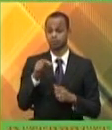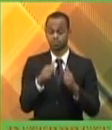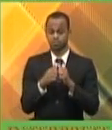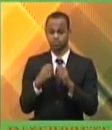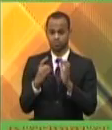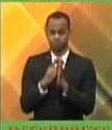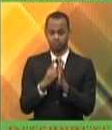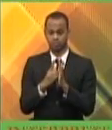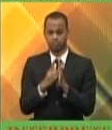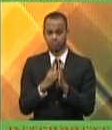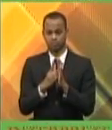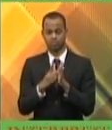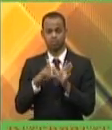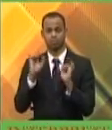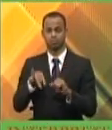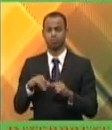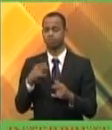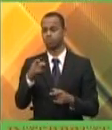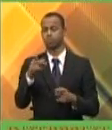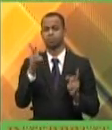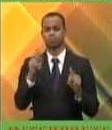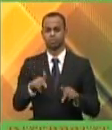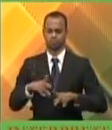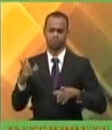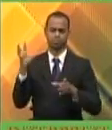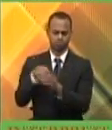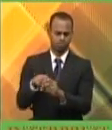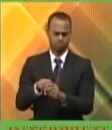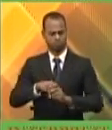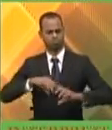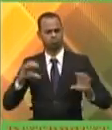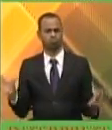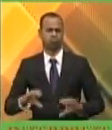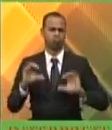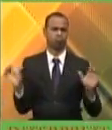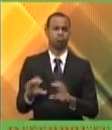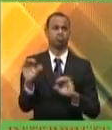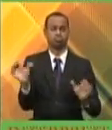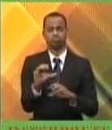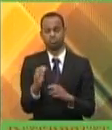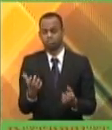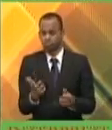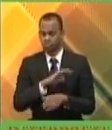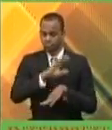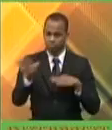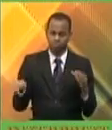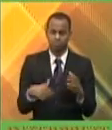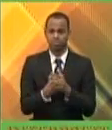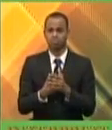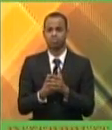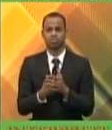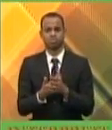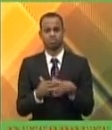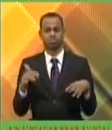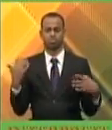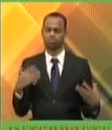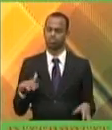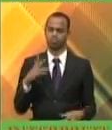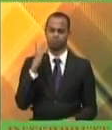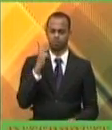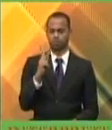fuerte sin embargo él es un tipo participante óyeme en todo y y aquella